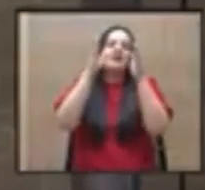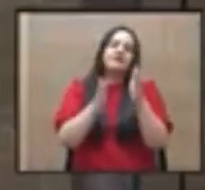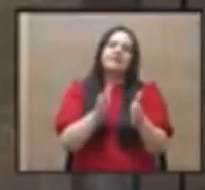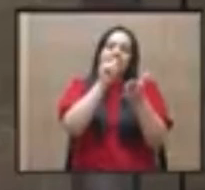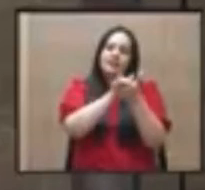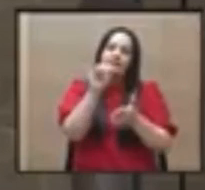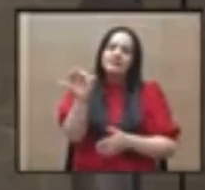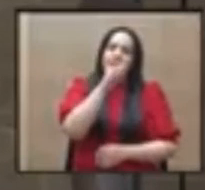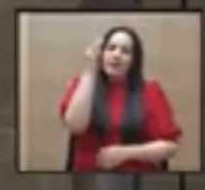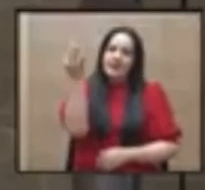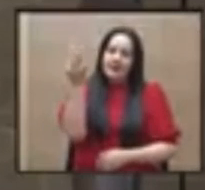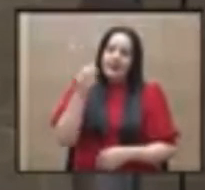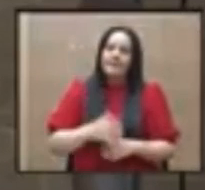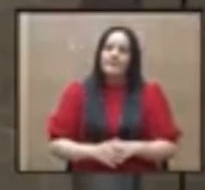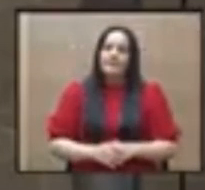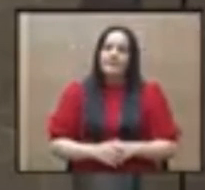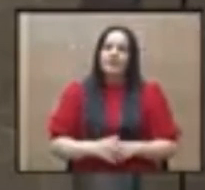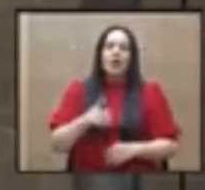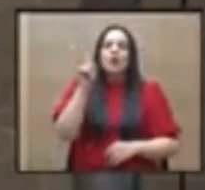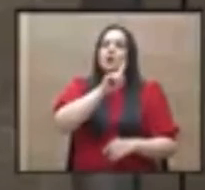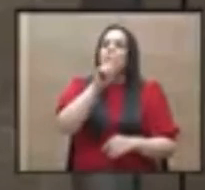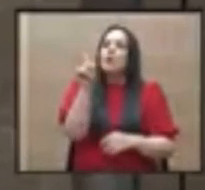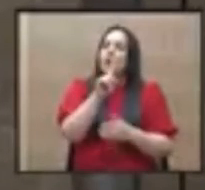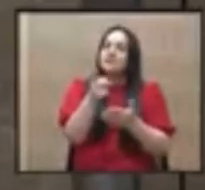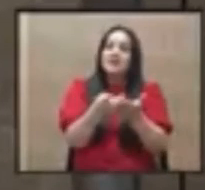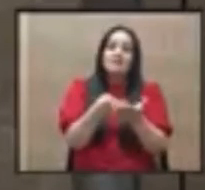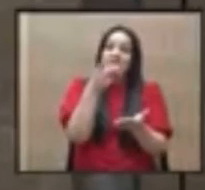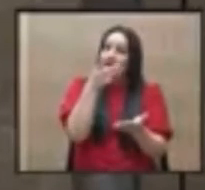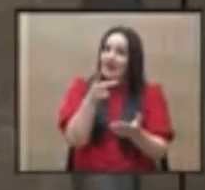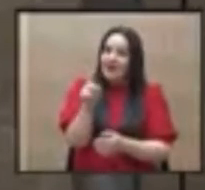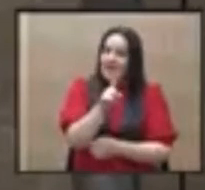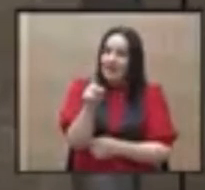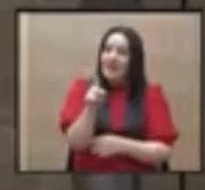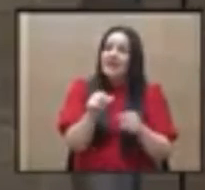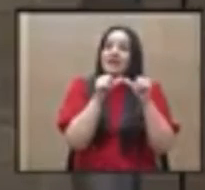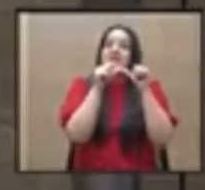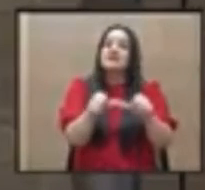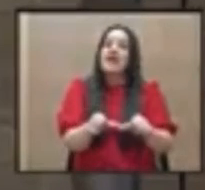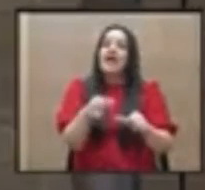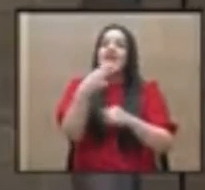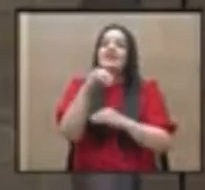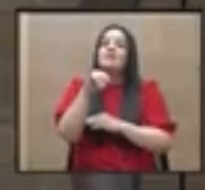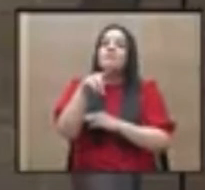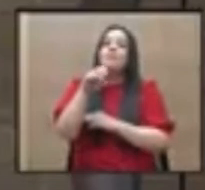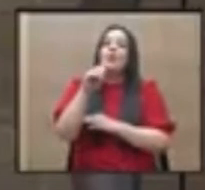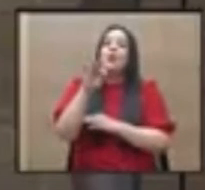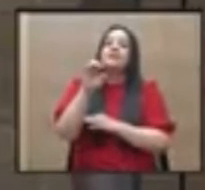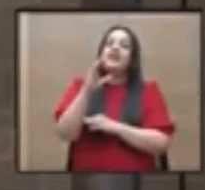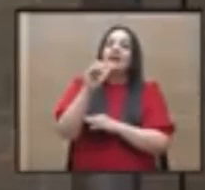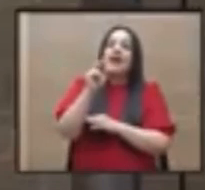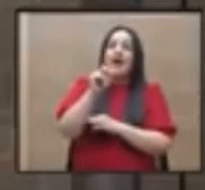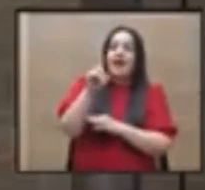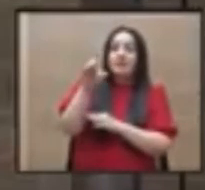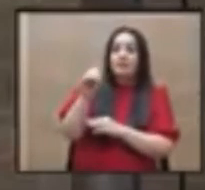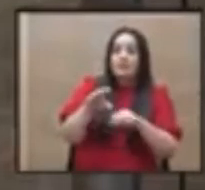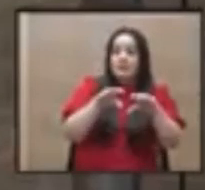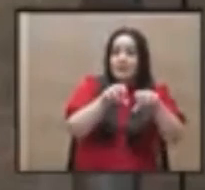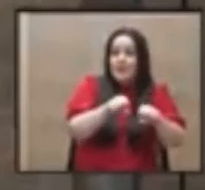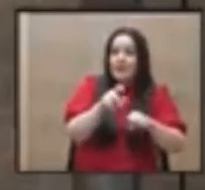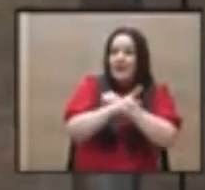manera. No se vale que sigan hipotecando el país para poder seguir manteniendo